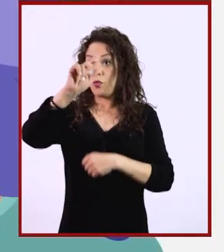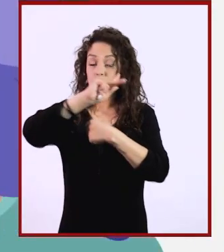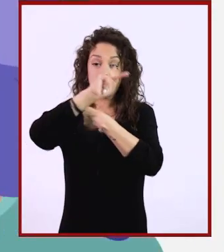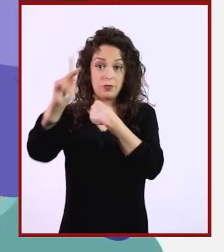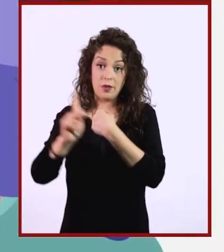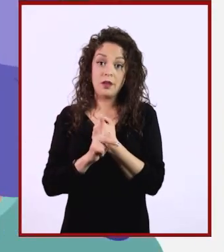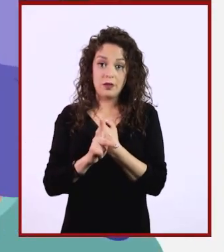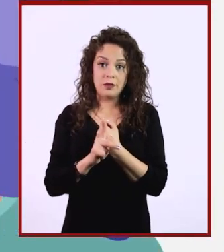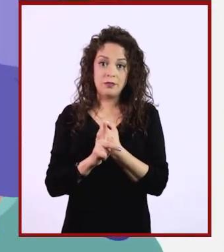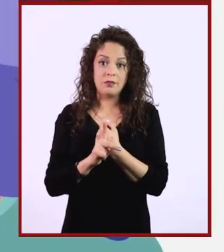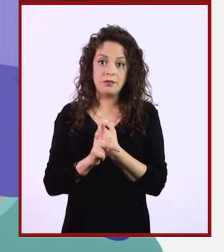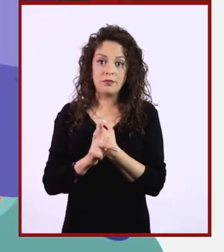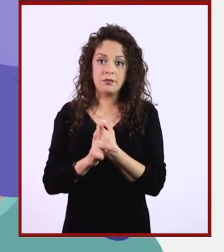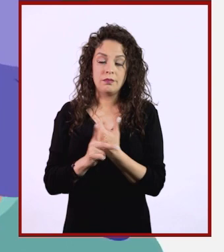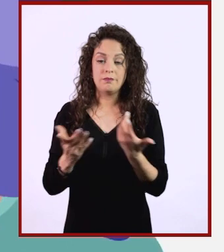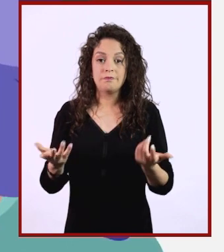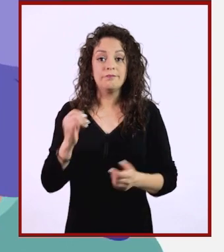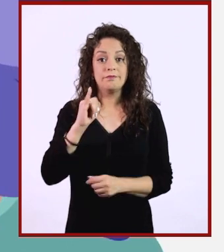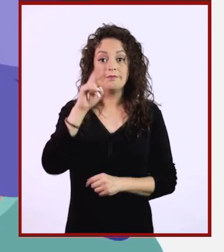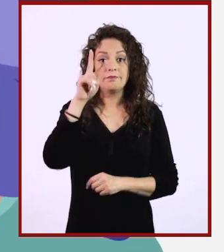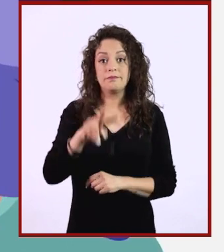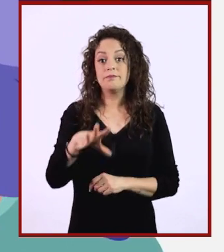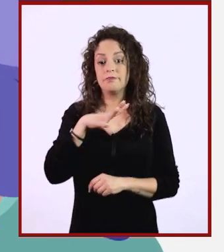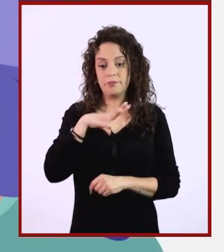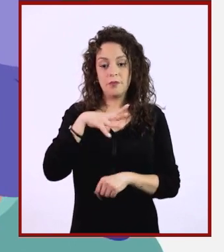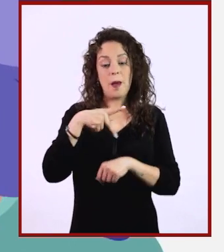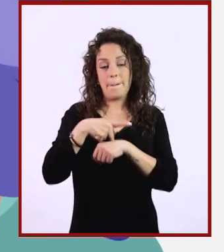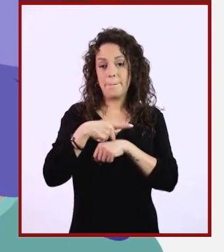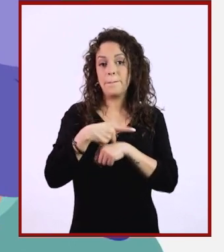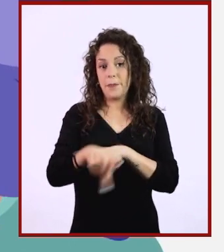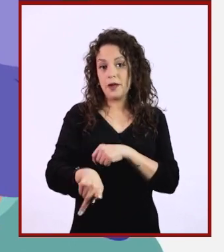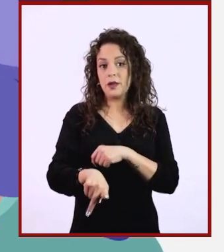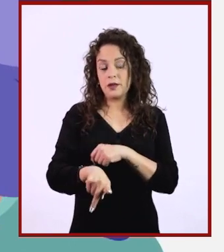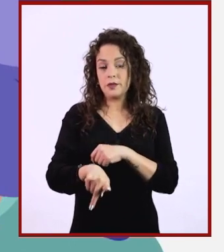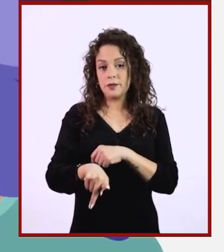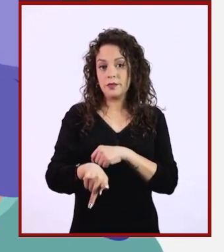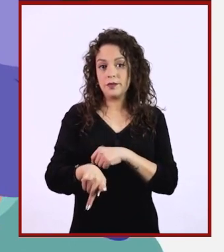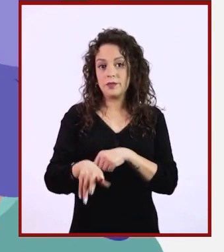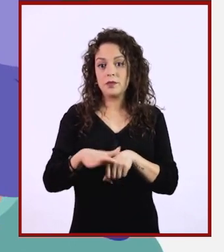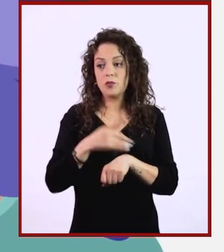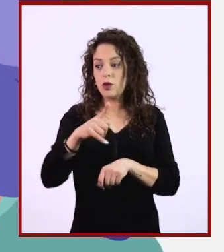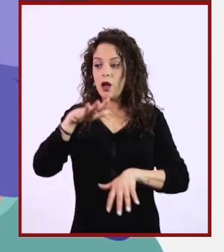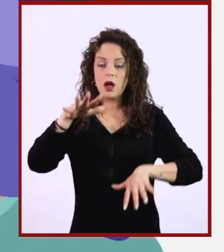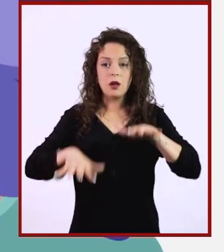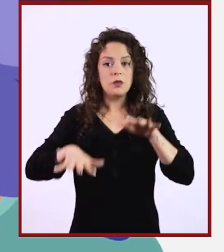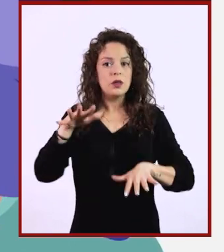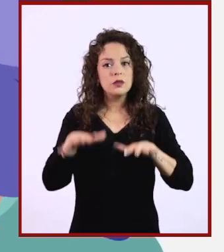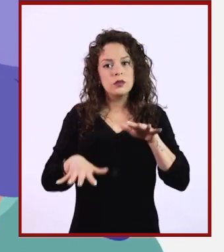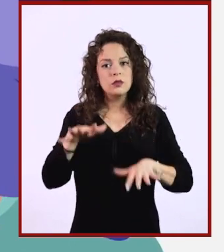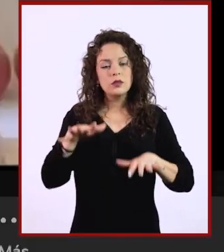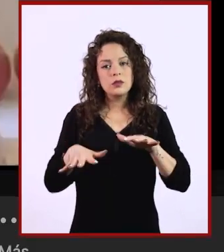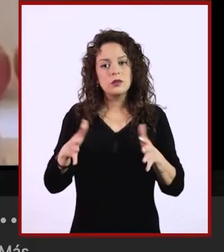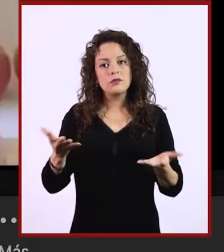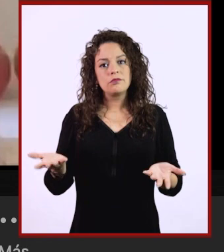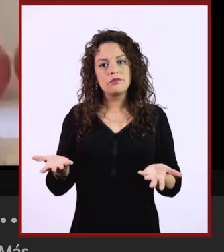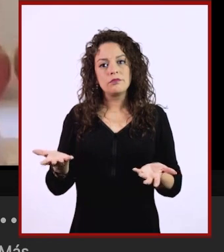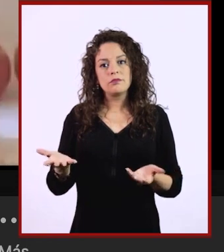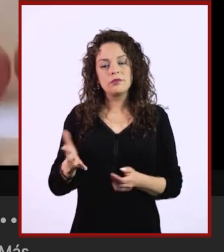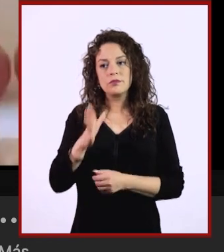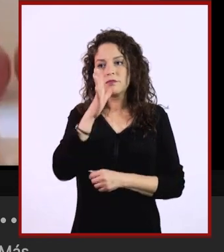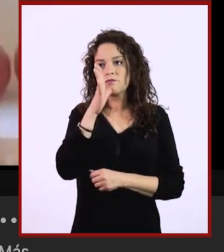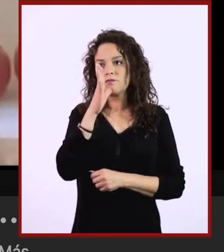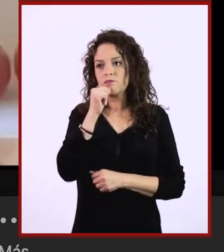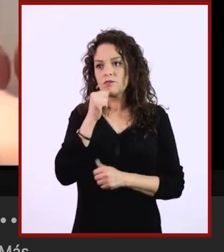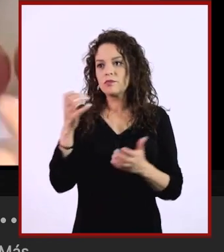países, ¿no? Entonces, sí hay ese riesgo de que muchas veces no lograríamos como